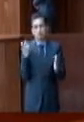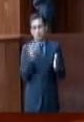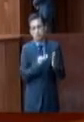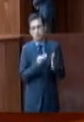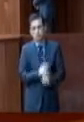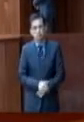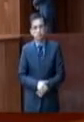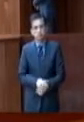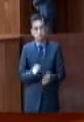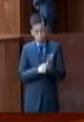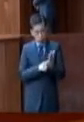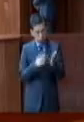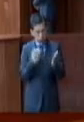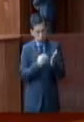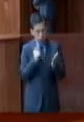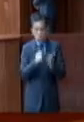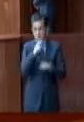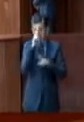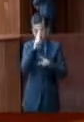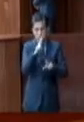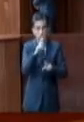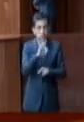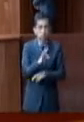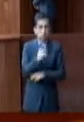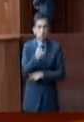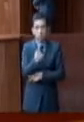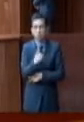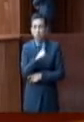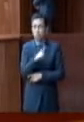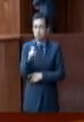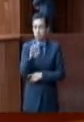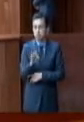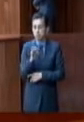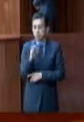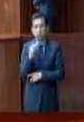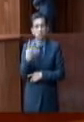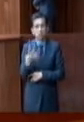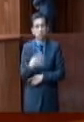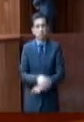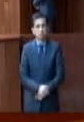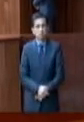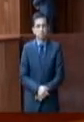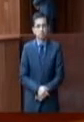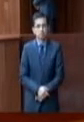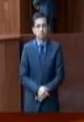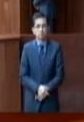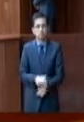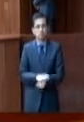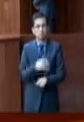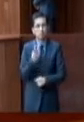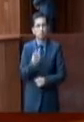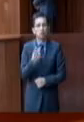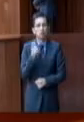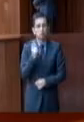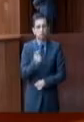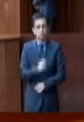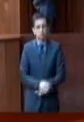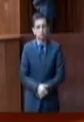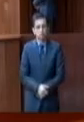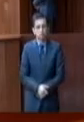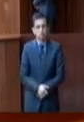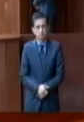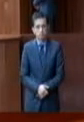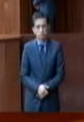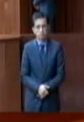el respeto al 41 y al 134 de manera tal que con este con esta